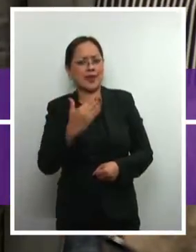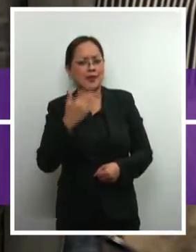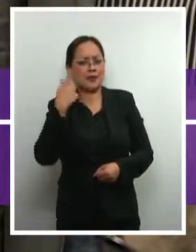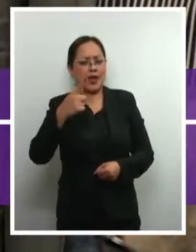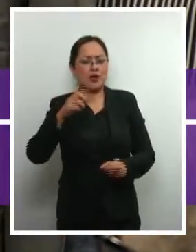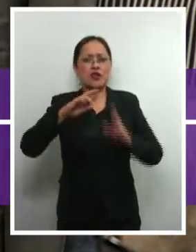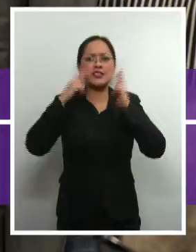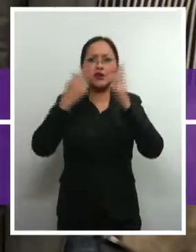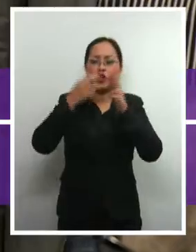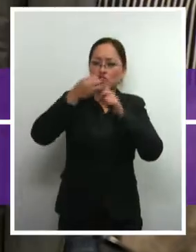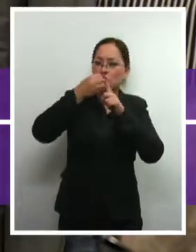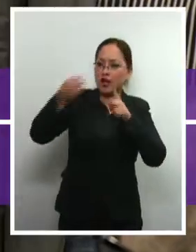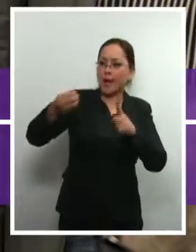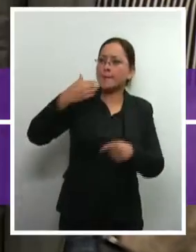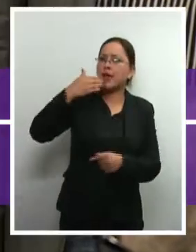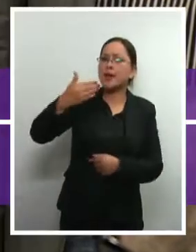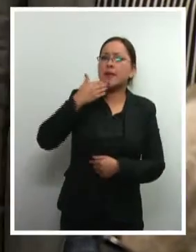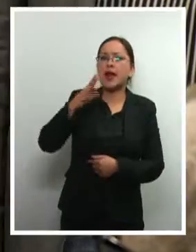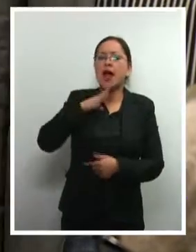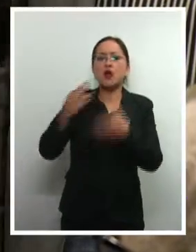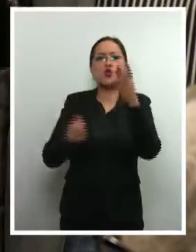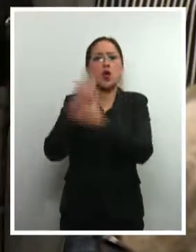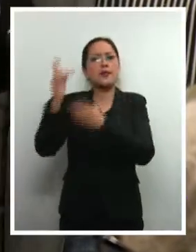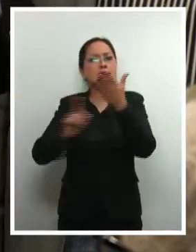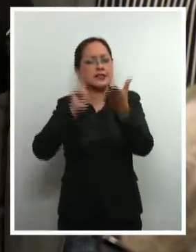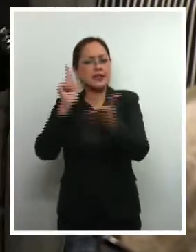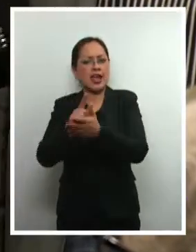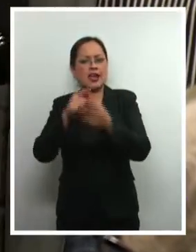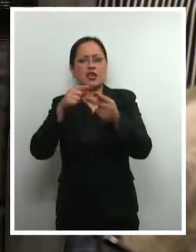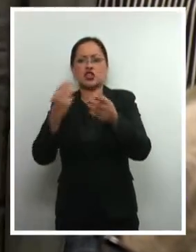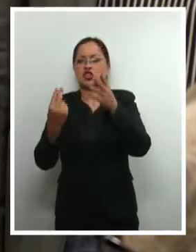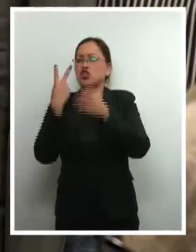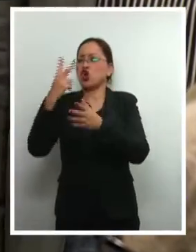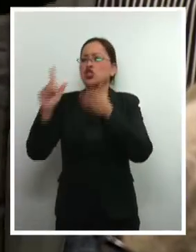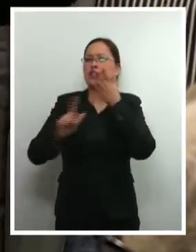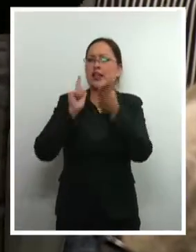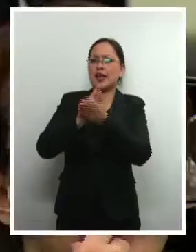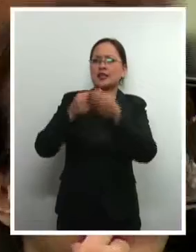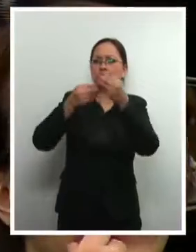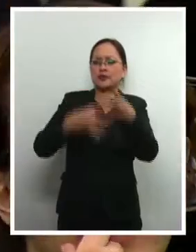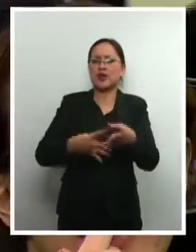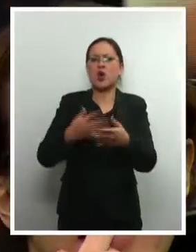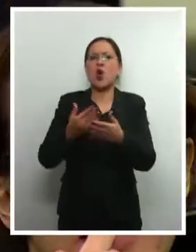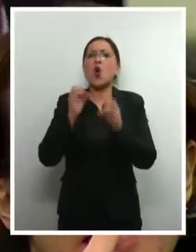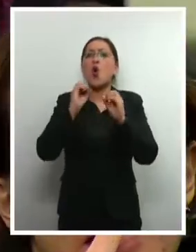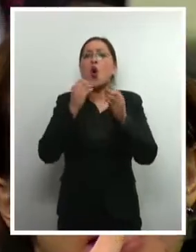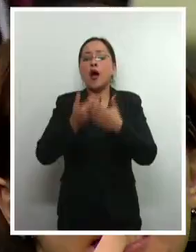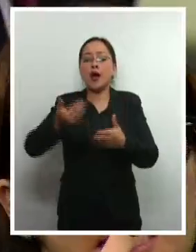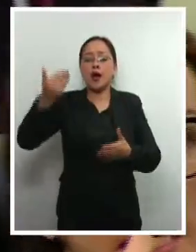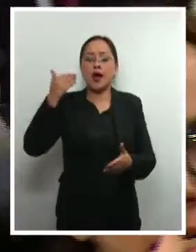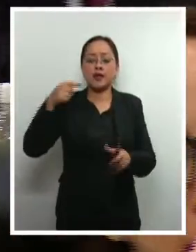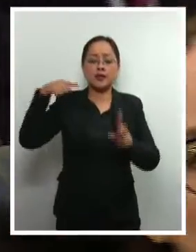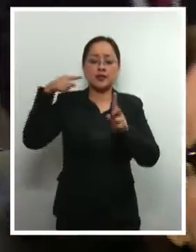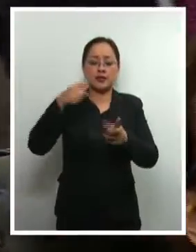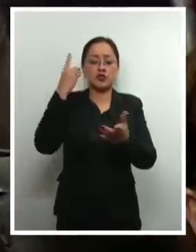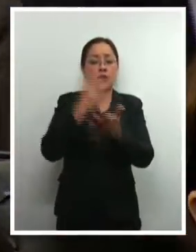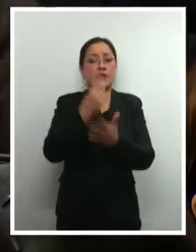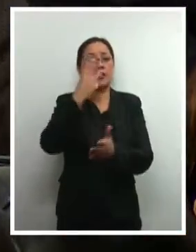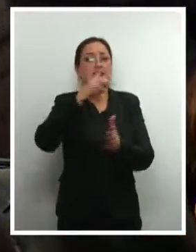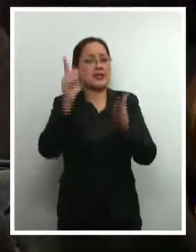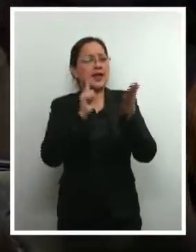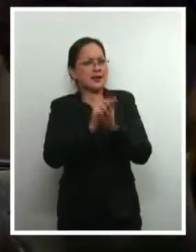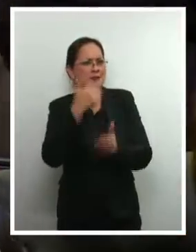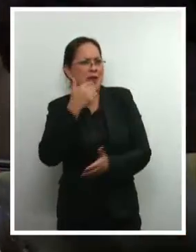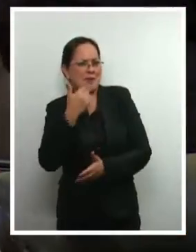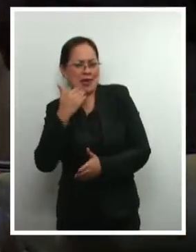ordinaria, donde se puede sacar una ley, 2 leyes, o como nos pasó una temporada, nada más 3 leyes. No